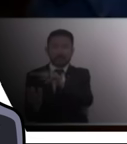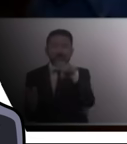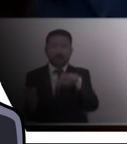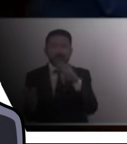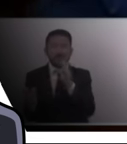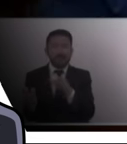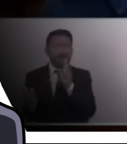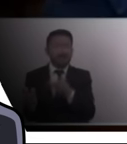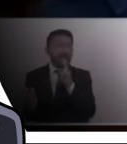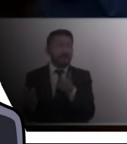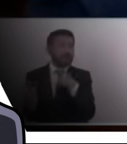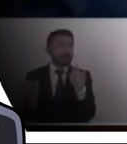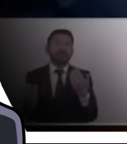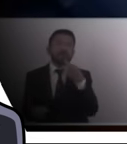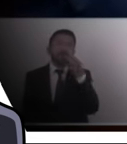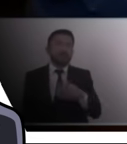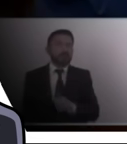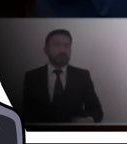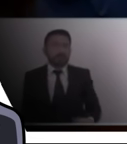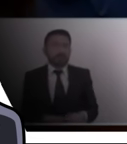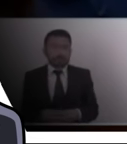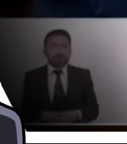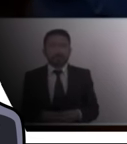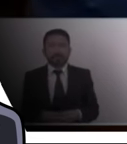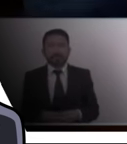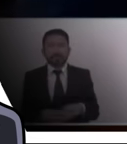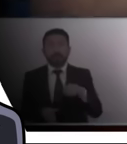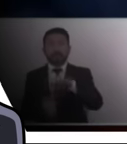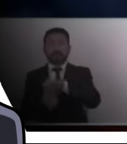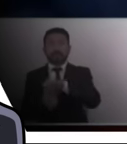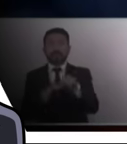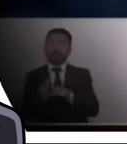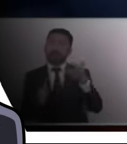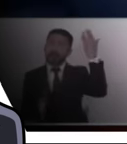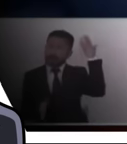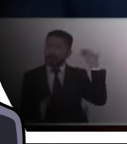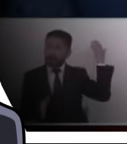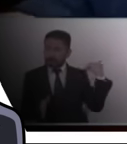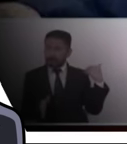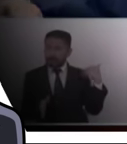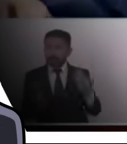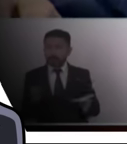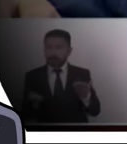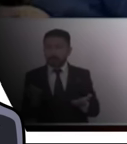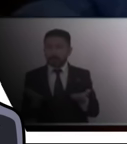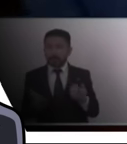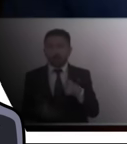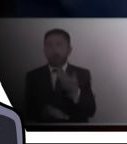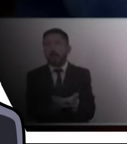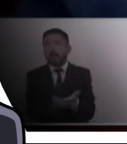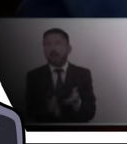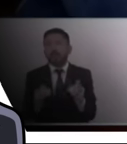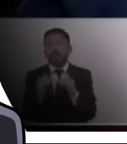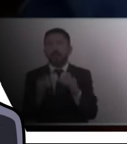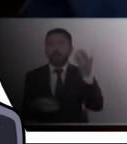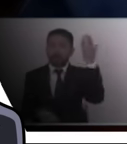con un montón de argumentos que, por cierto, presidente, en asambleas, en otras legislaturas de hace mucho, tal vez, no estoy proponiendo que así sea,